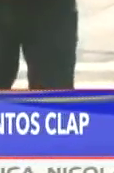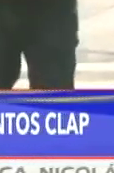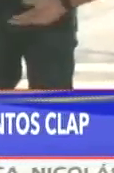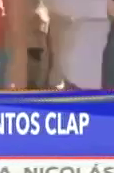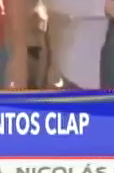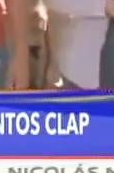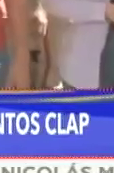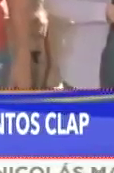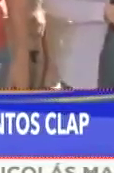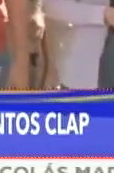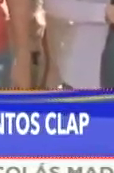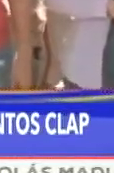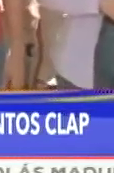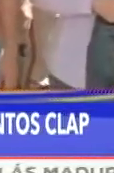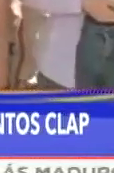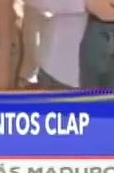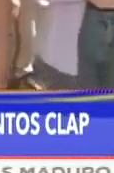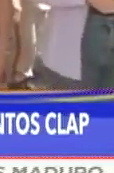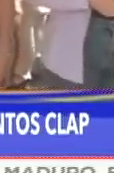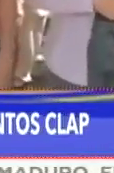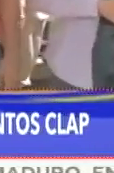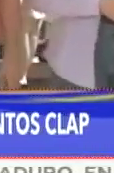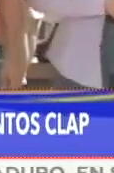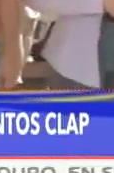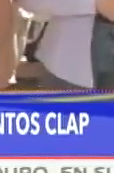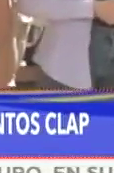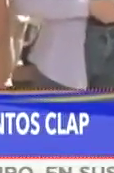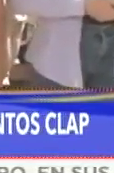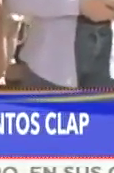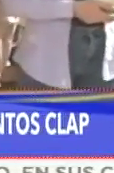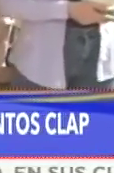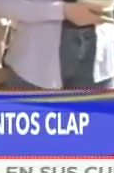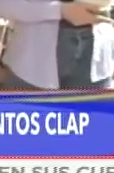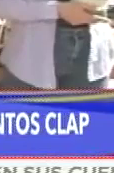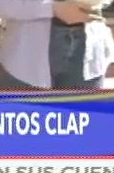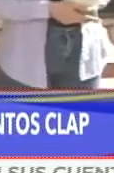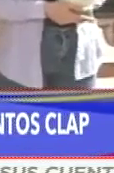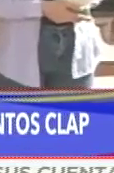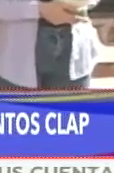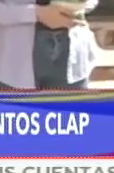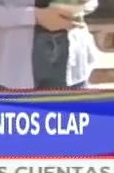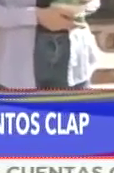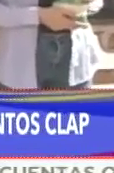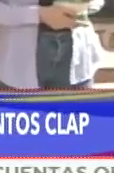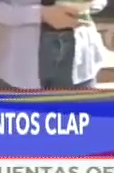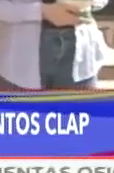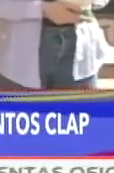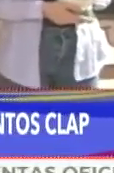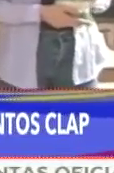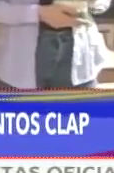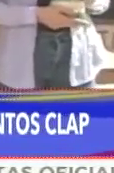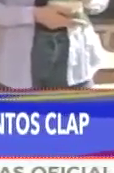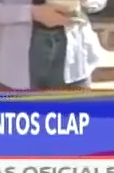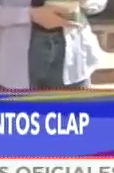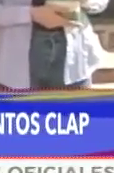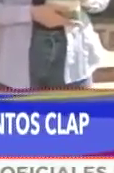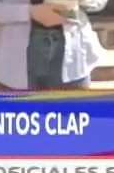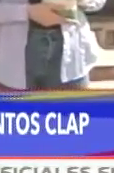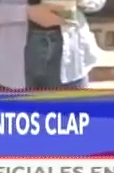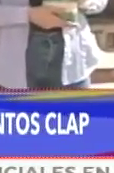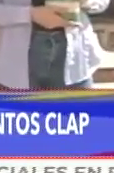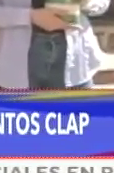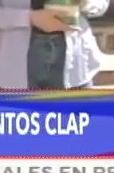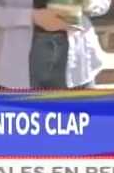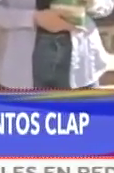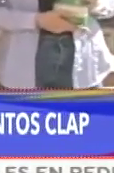despedimos viendo las imágenes que son un día a día en todo el país, nuestro pueblo participando en la distribución de alimentos. Nos